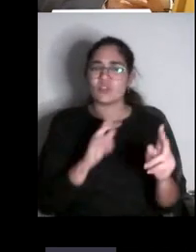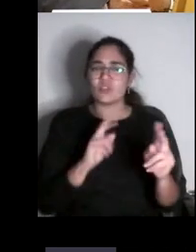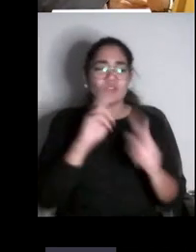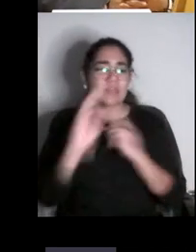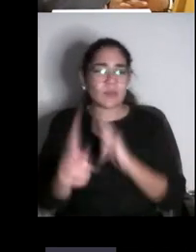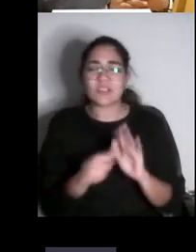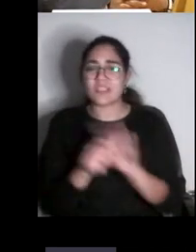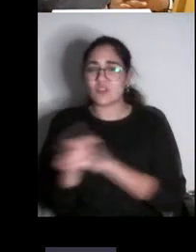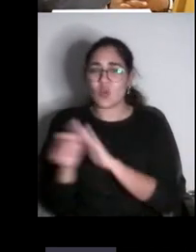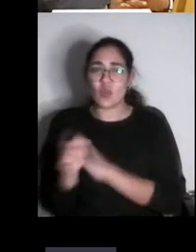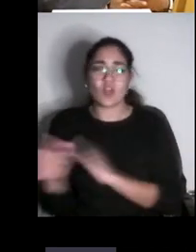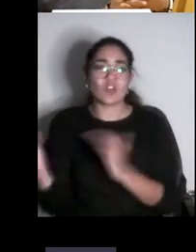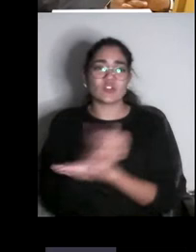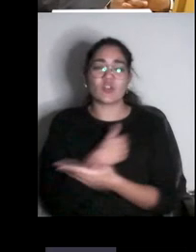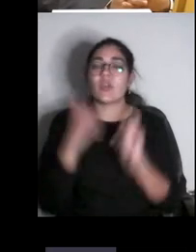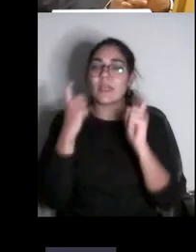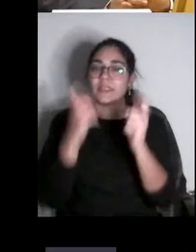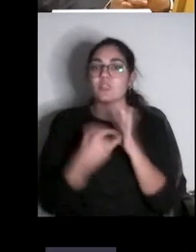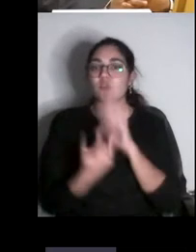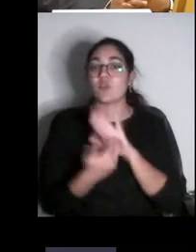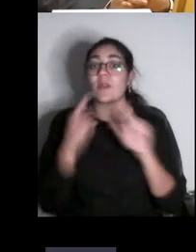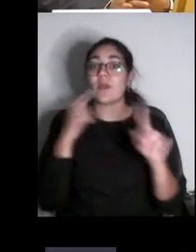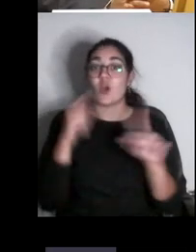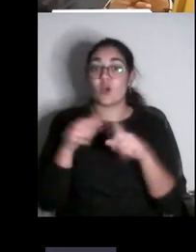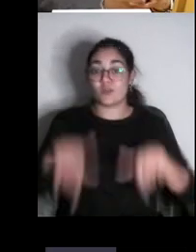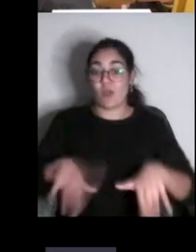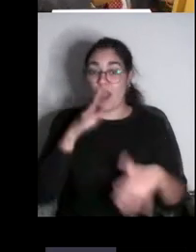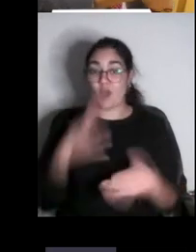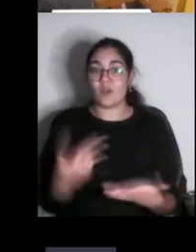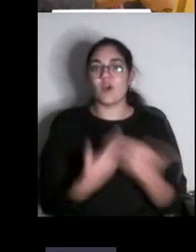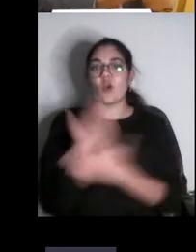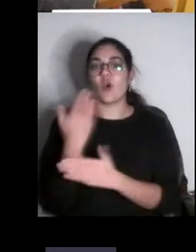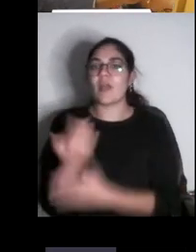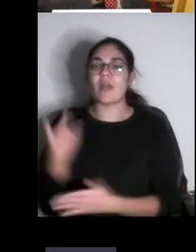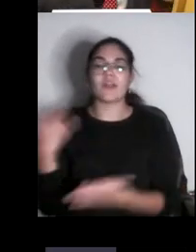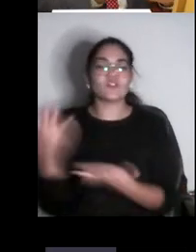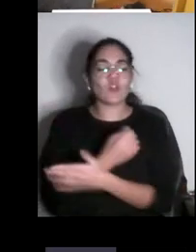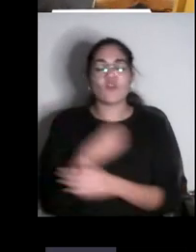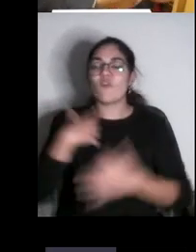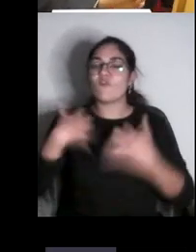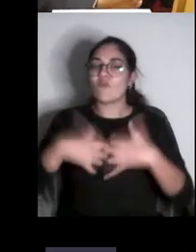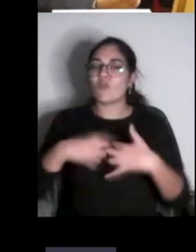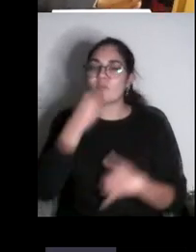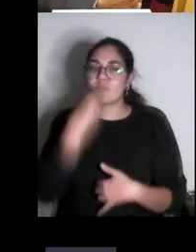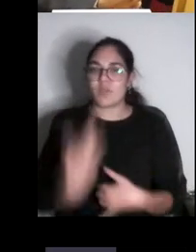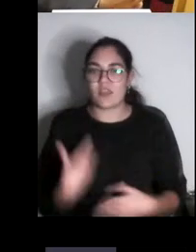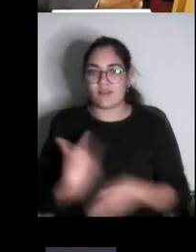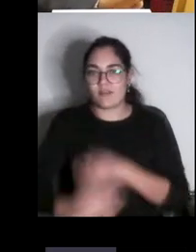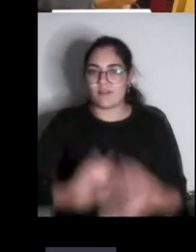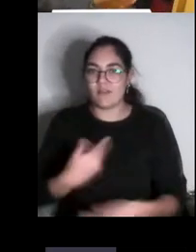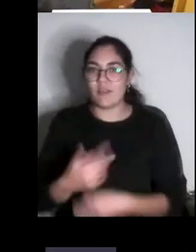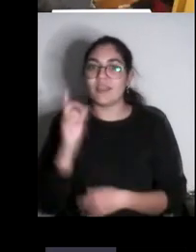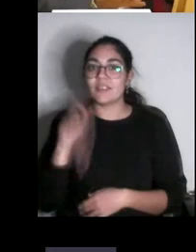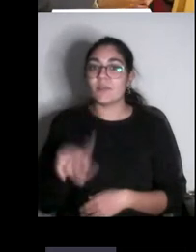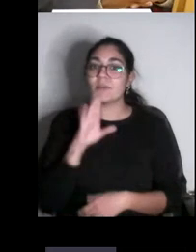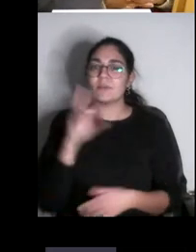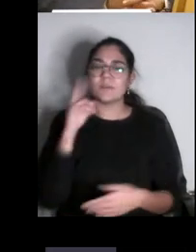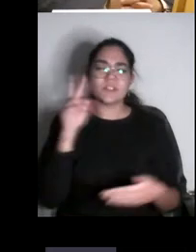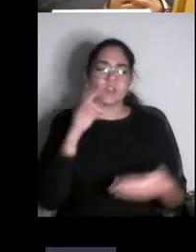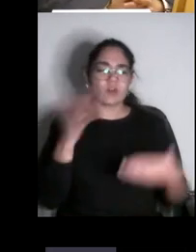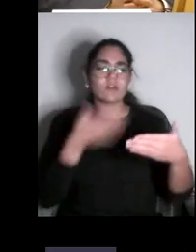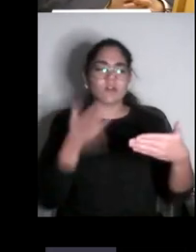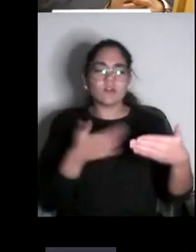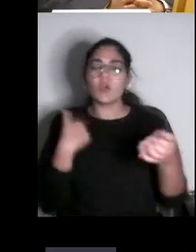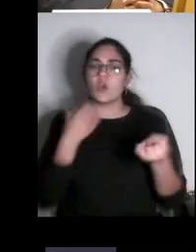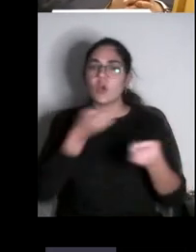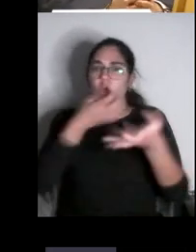este programa funcione de la mejor manera posible. Y deciros que estamos viendo y hemos visto todos los comentarios, sugerencias que